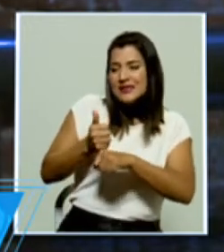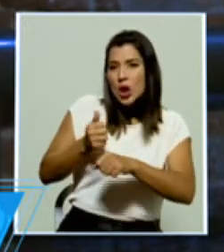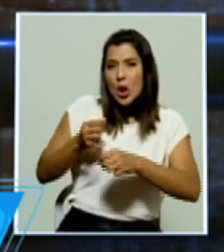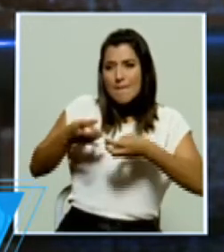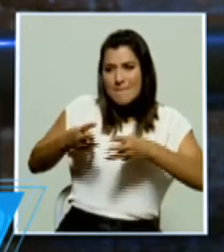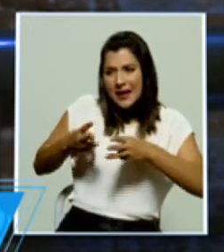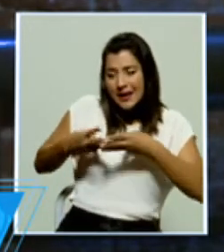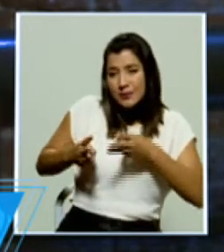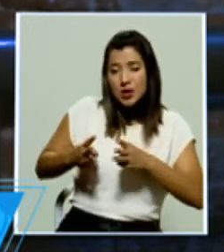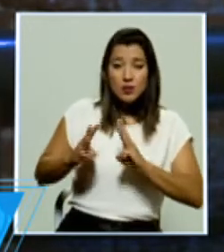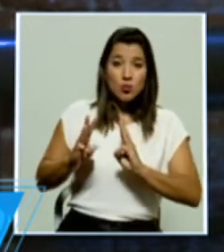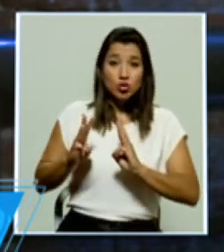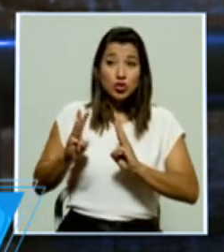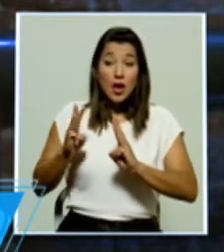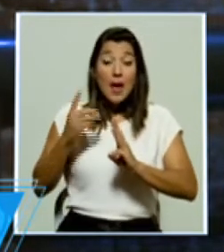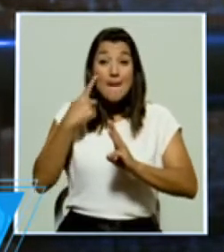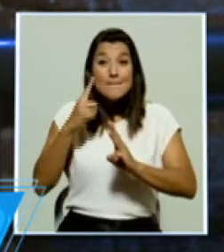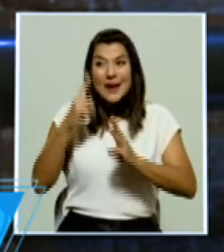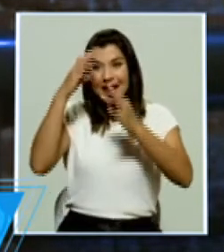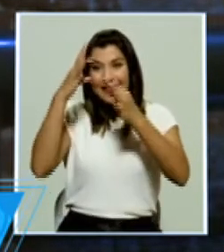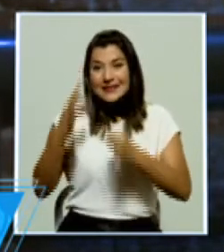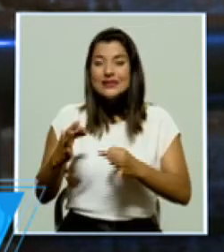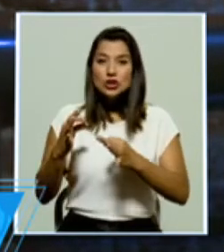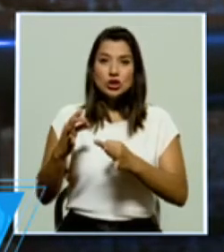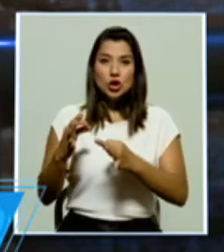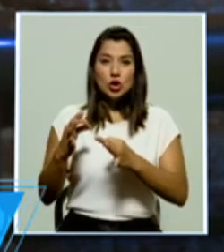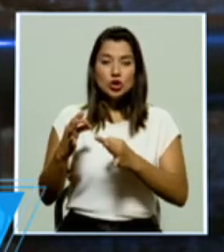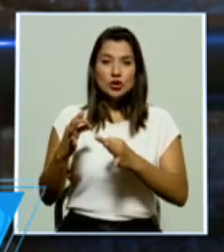de políticas públicas, bueno, no precisamente en la decisión, pero